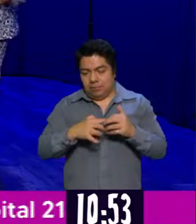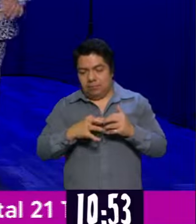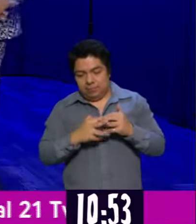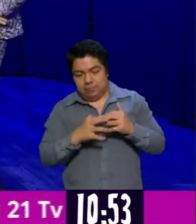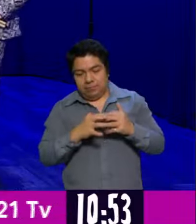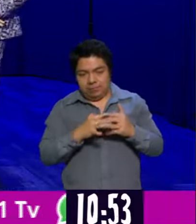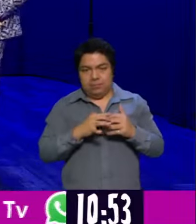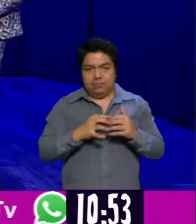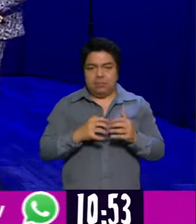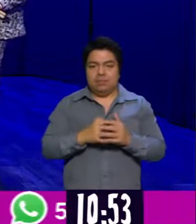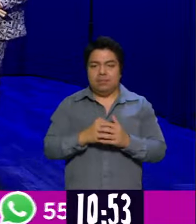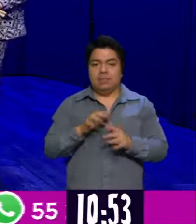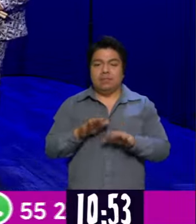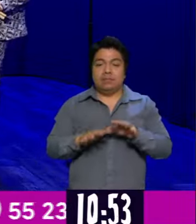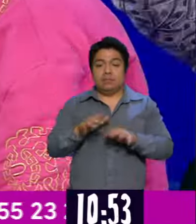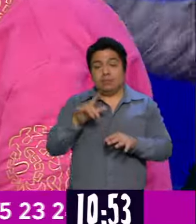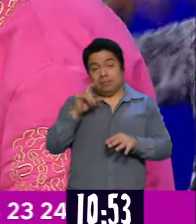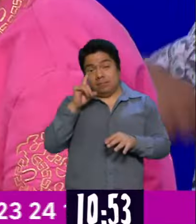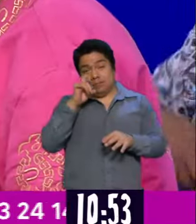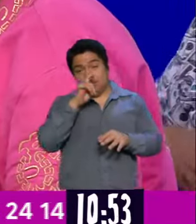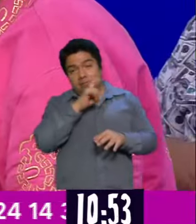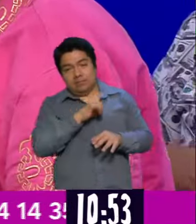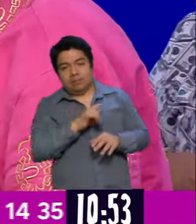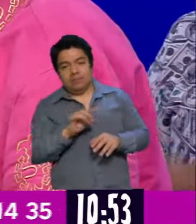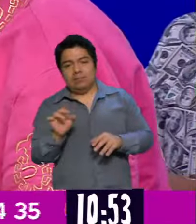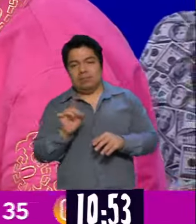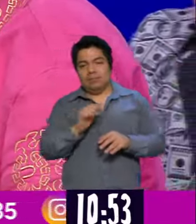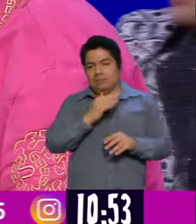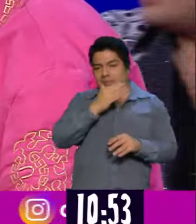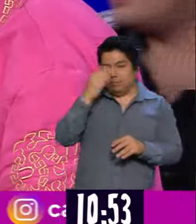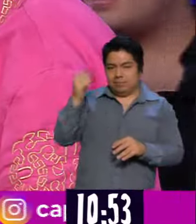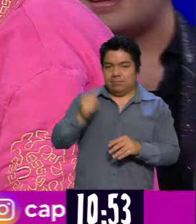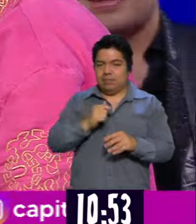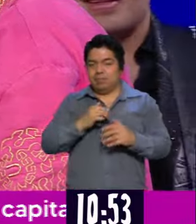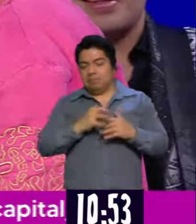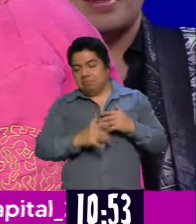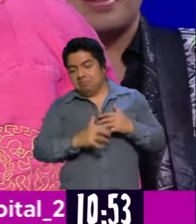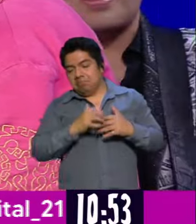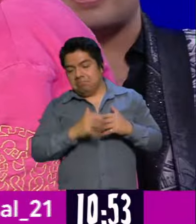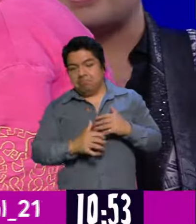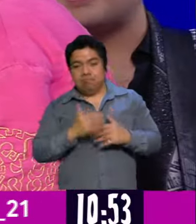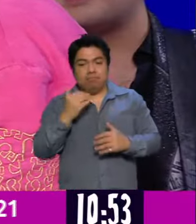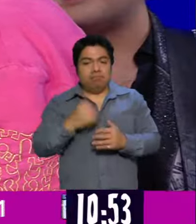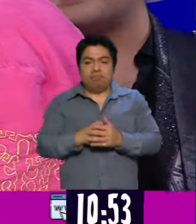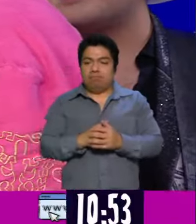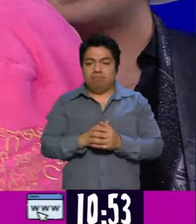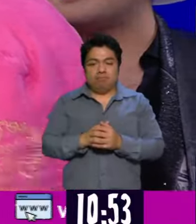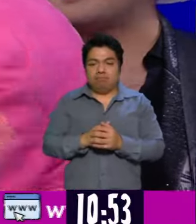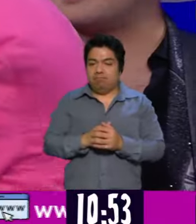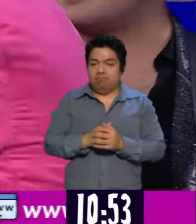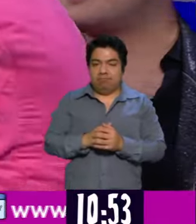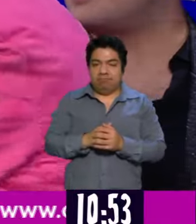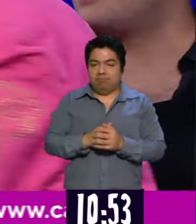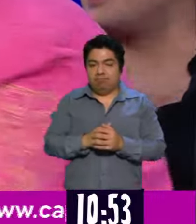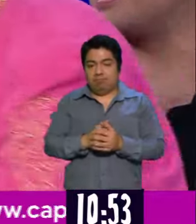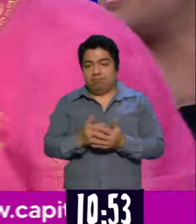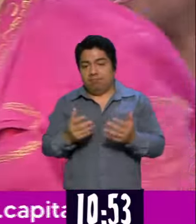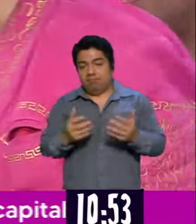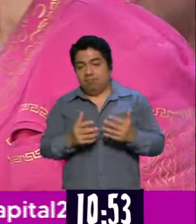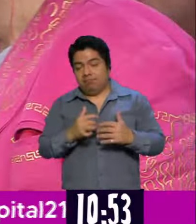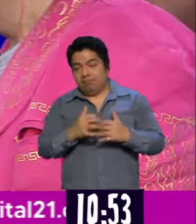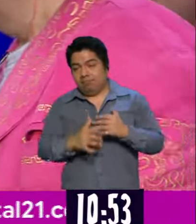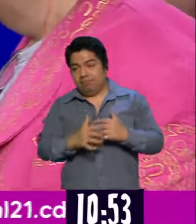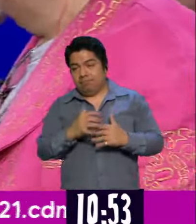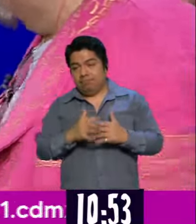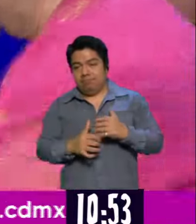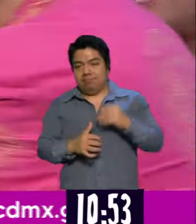Puro botón. Todos dicen que es más difícil tocar el de botones, no sé, la verdad no tocaba. De teclas, pero... ¿No has tocado teclas nunca? No, nunca. ¿No ha tocado teclas? ¡No,